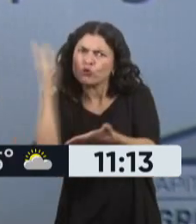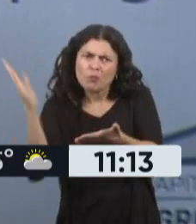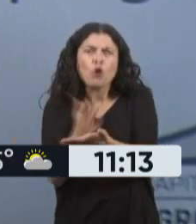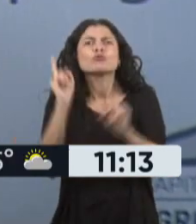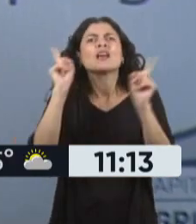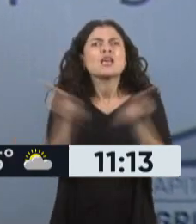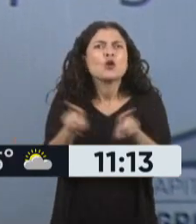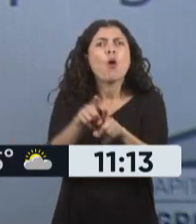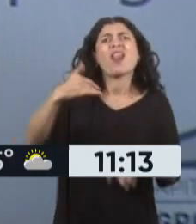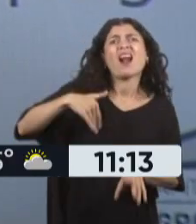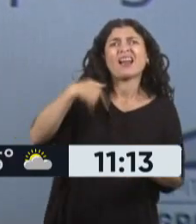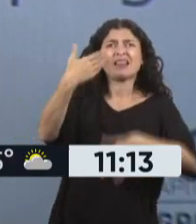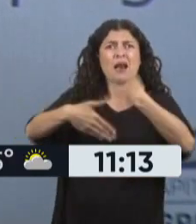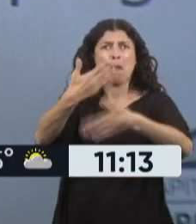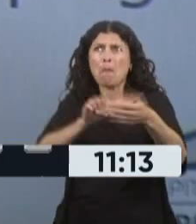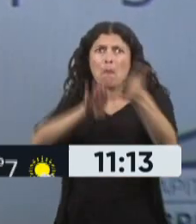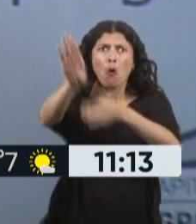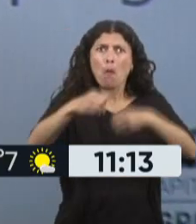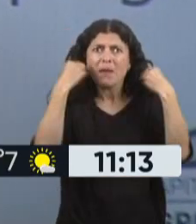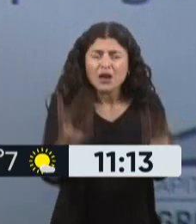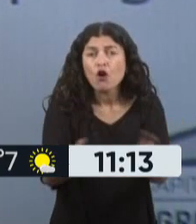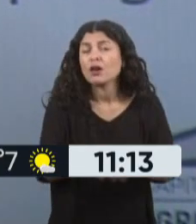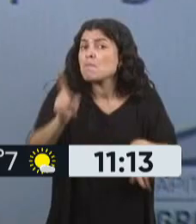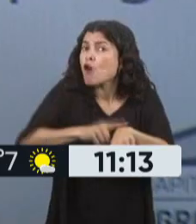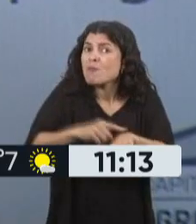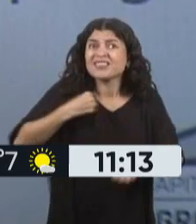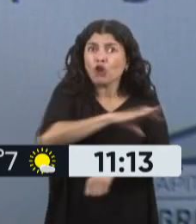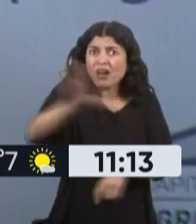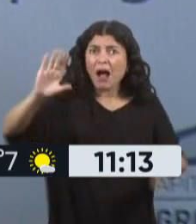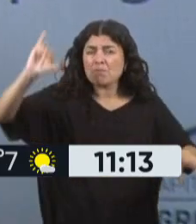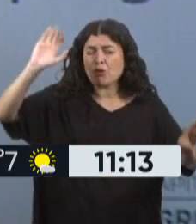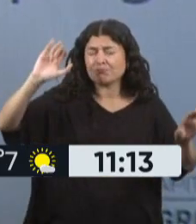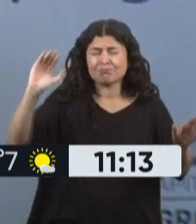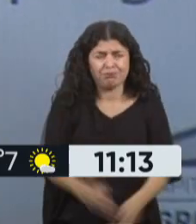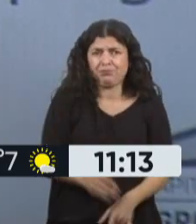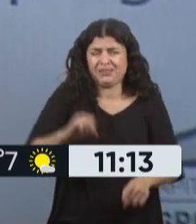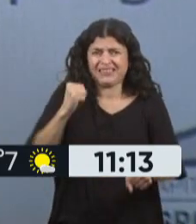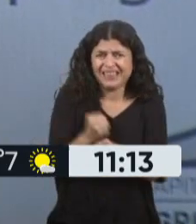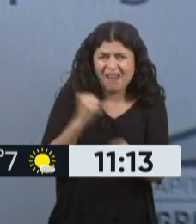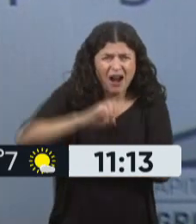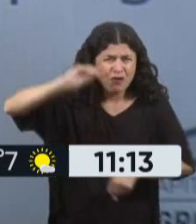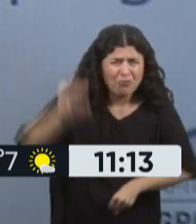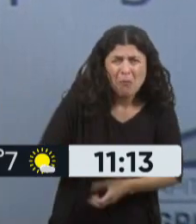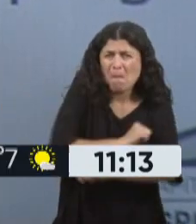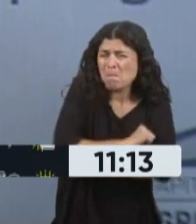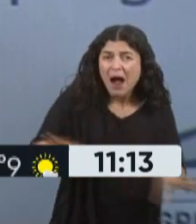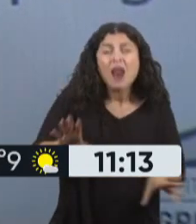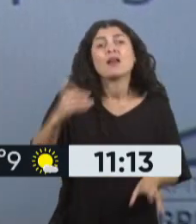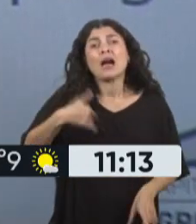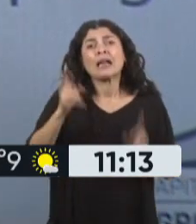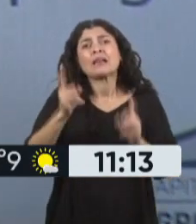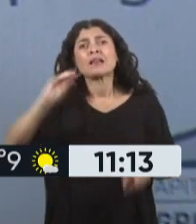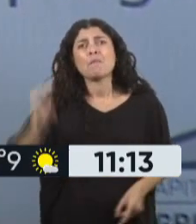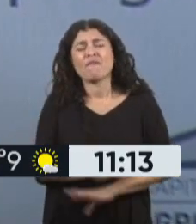Argentina también le fue mal. Y le fue mucho peor cuando la casta política comenzó a ver al campo como una mina de oro infinita mediante la